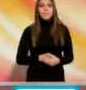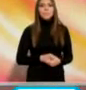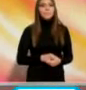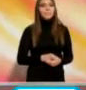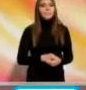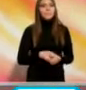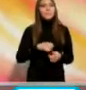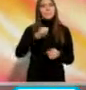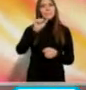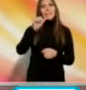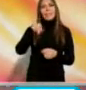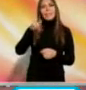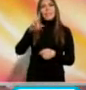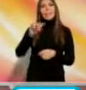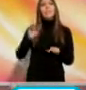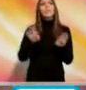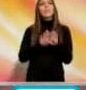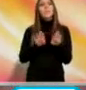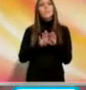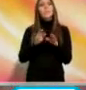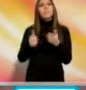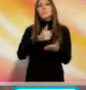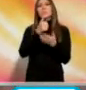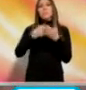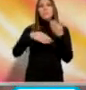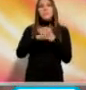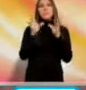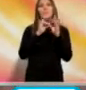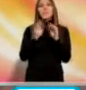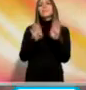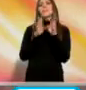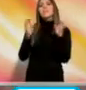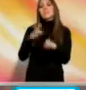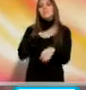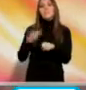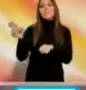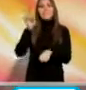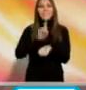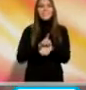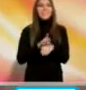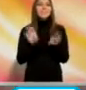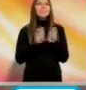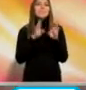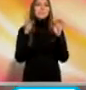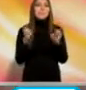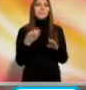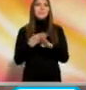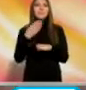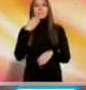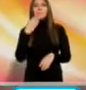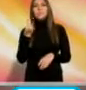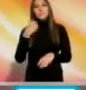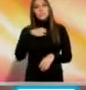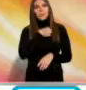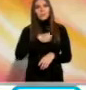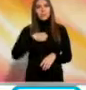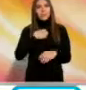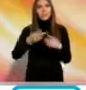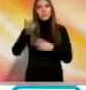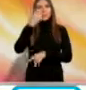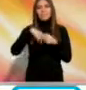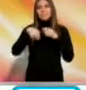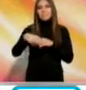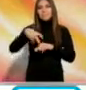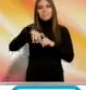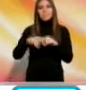Sandra, pues como ciudades invisibles, a ver, cuéntanos, ¿cómo estás? Muy buenos días, primero que nada. ¿Cómo estás, Sandra? Muy bien, muy contenta además de estar en esta mesa,